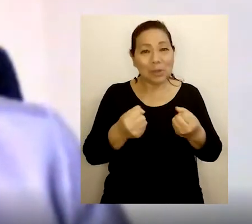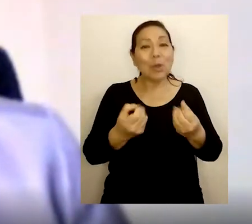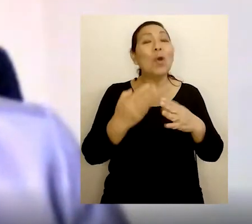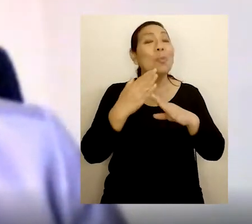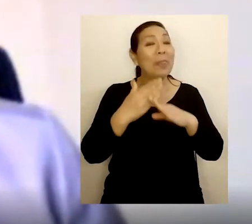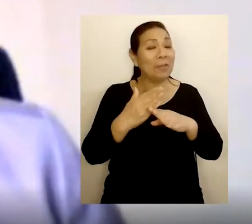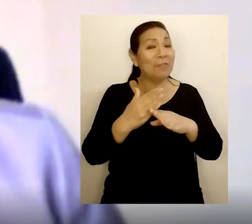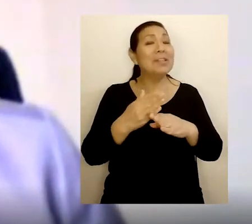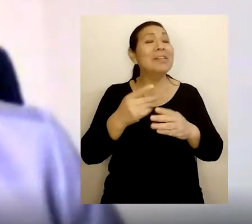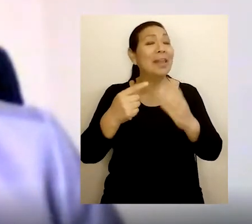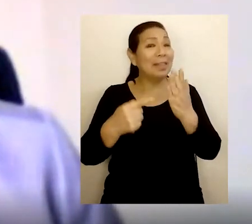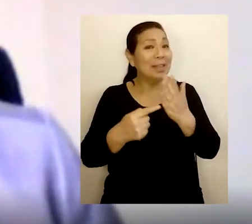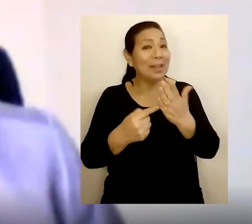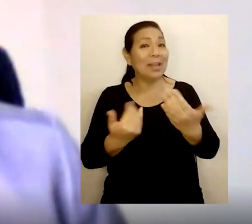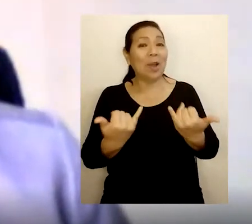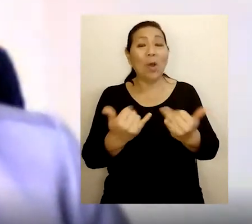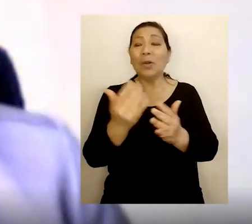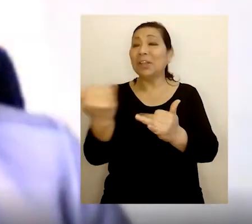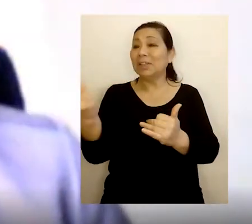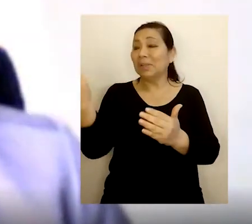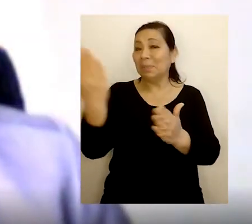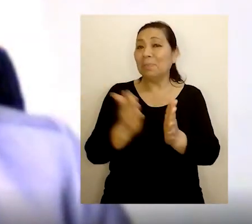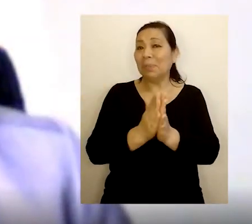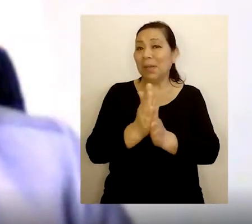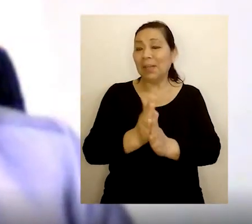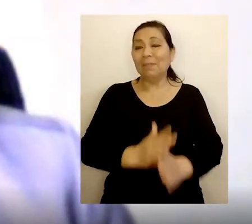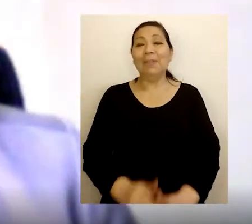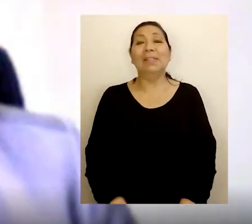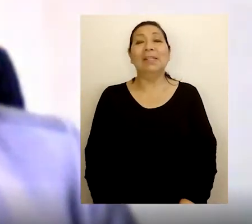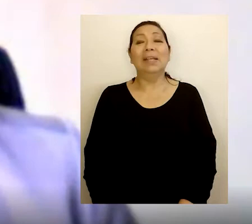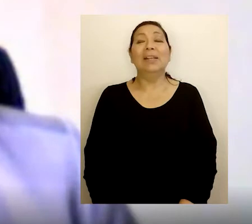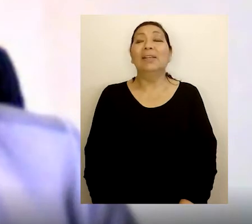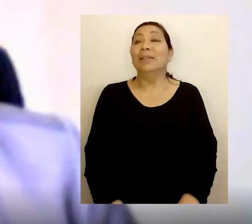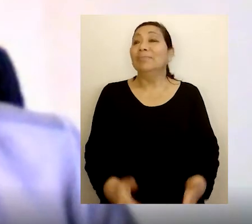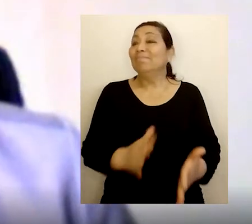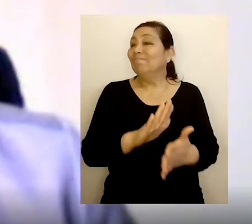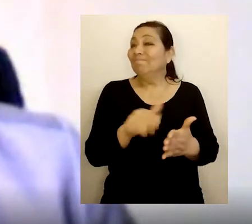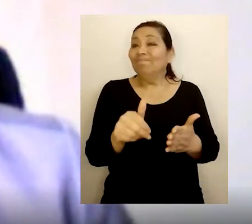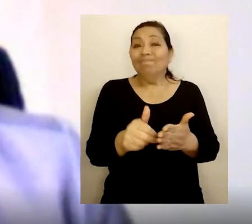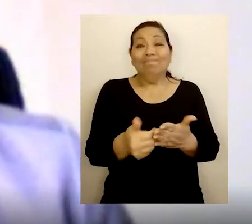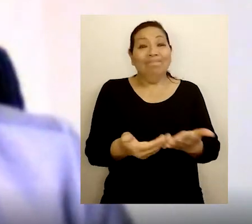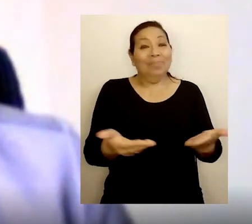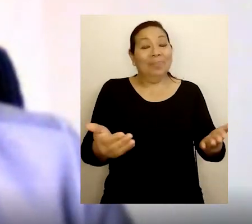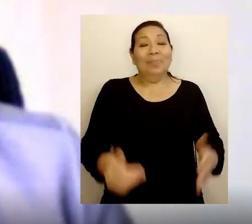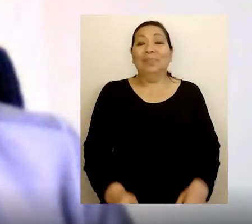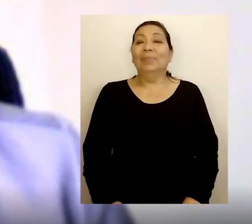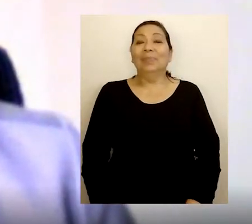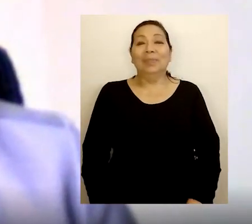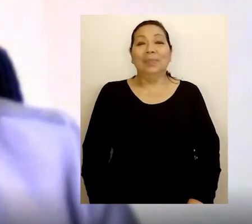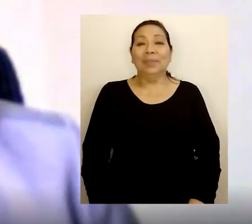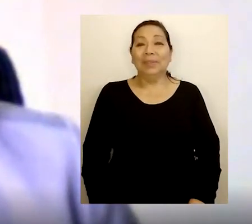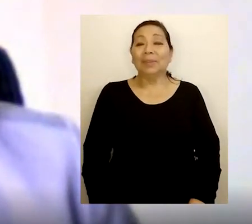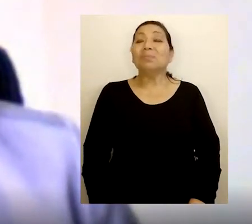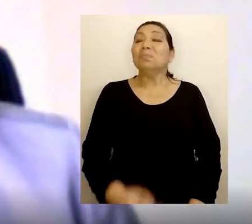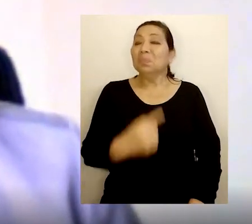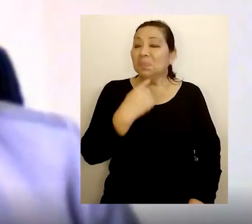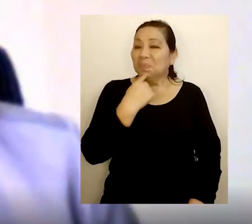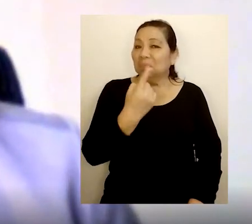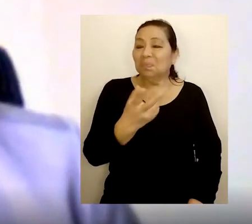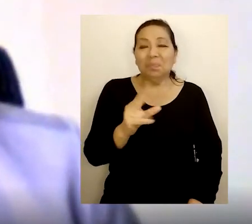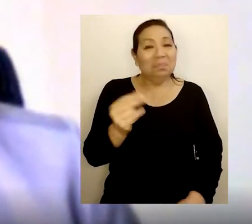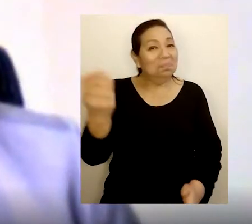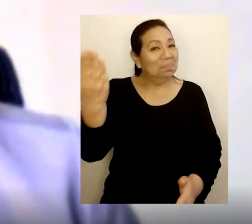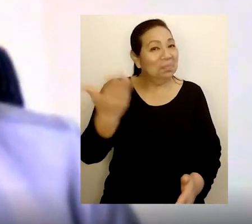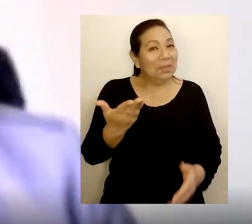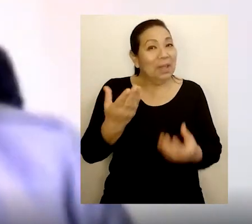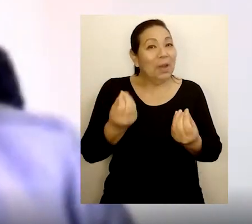la defensa técnica del hoy beneficiario. En todo caso, señores magistrados, creo que acá no se ha